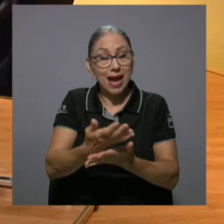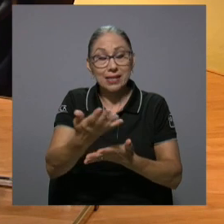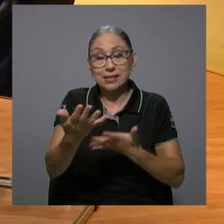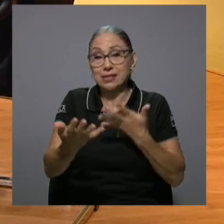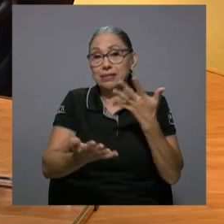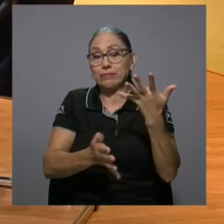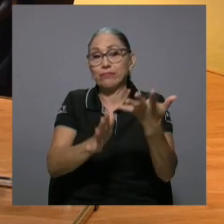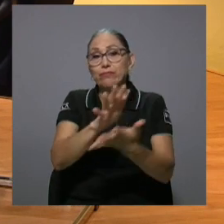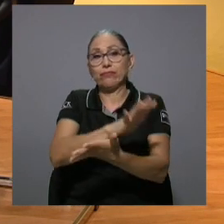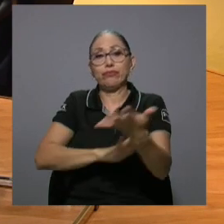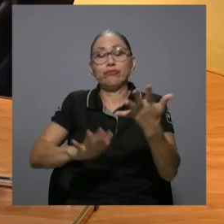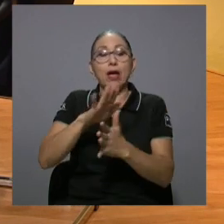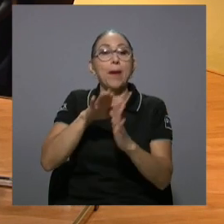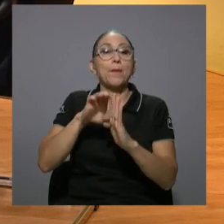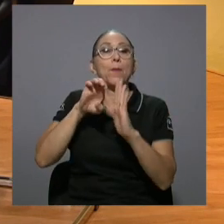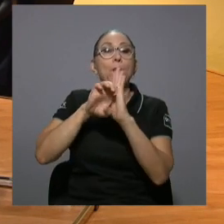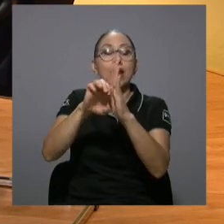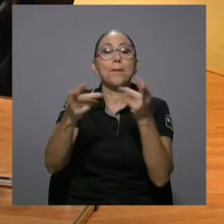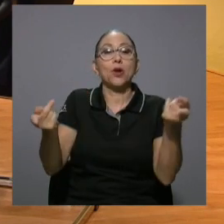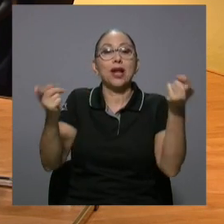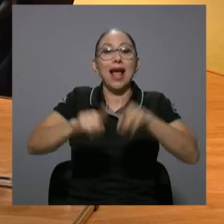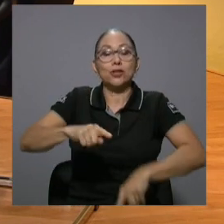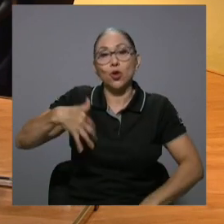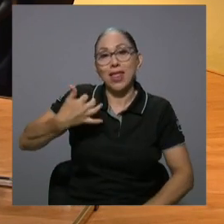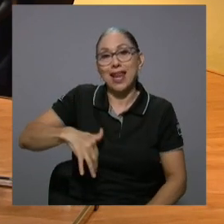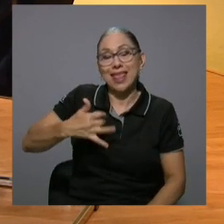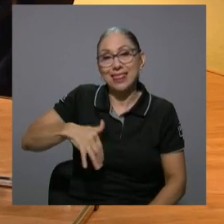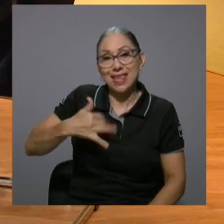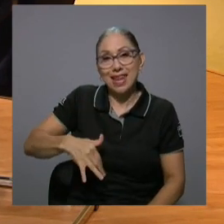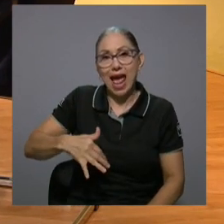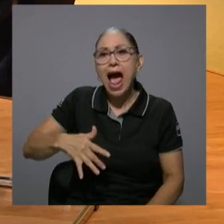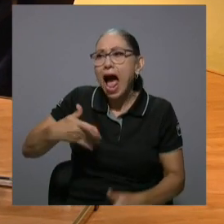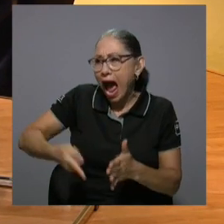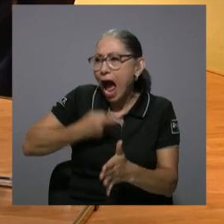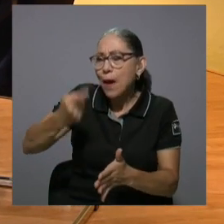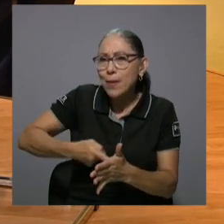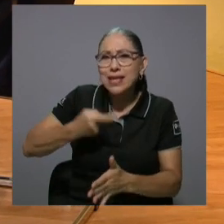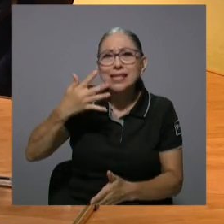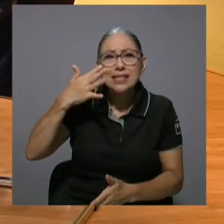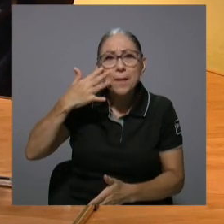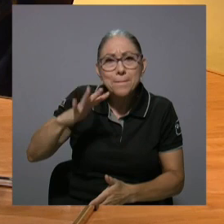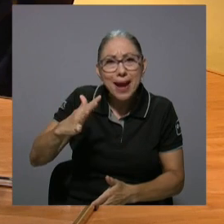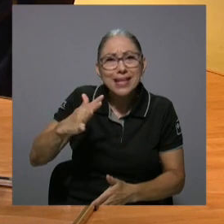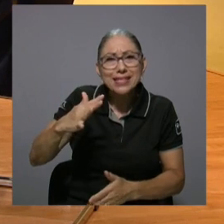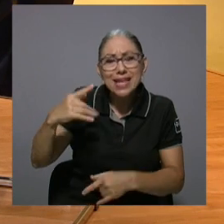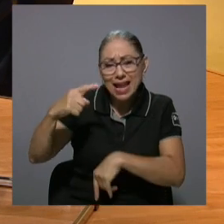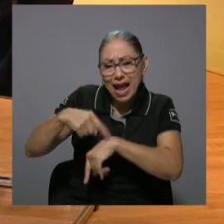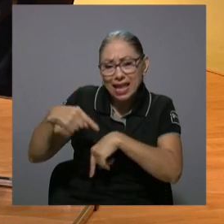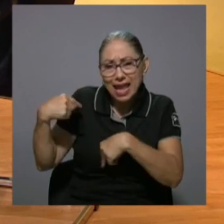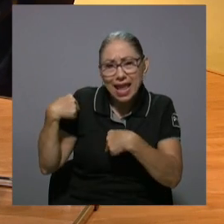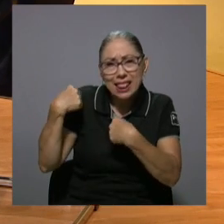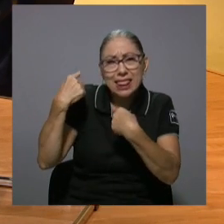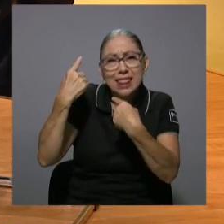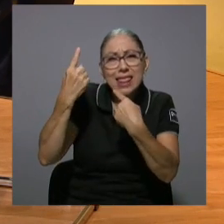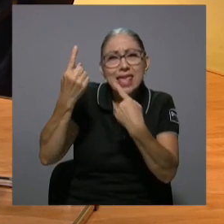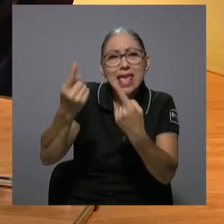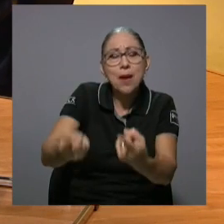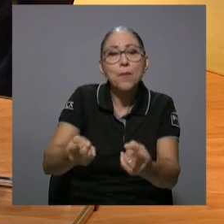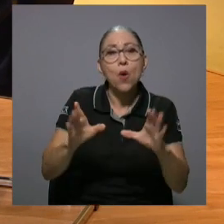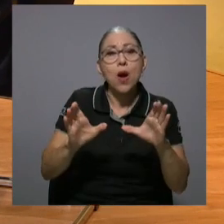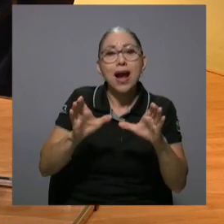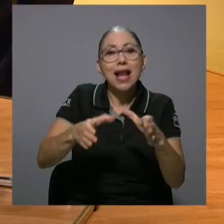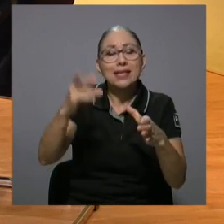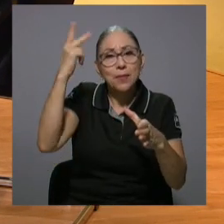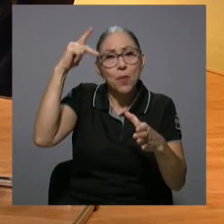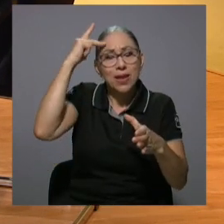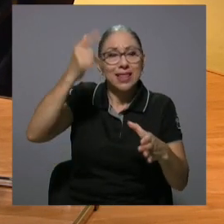es el caso de Argentina, que pareciera a veces que Argentina, a lo largo del tiempo, la clase política argentina ha hecho todo lo